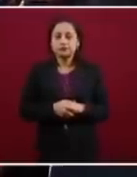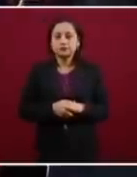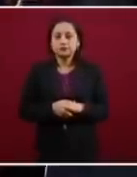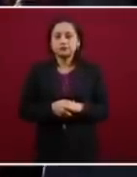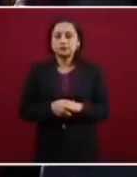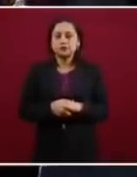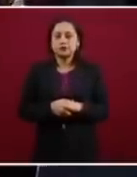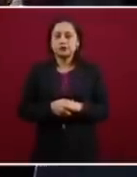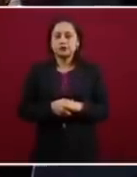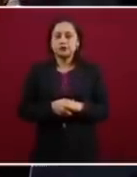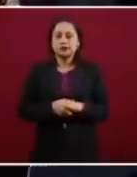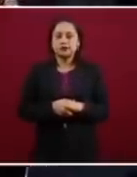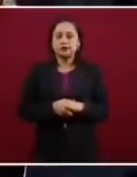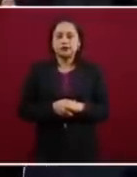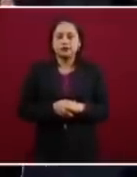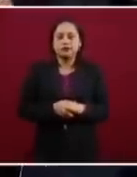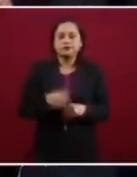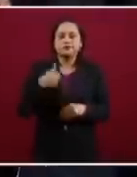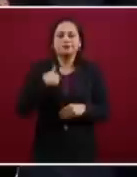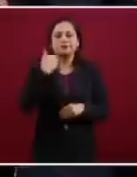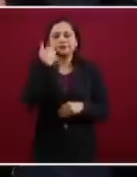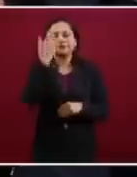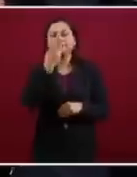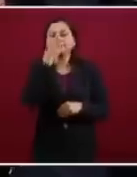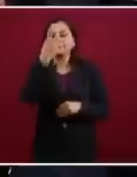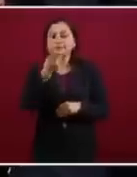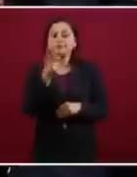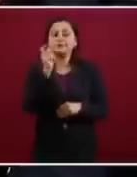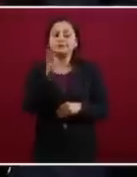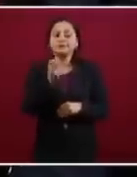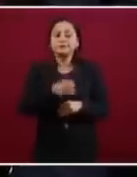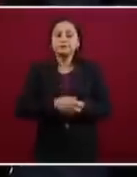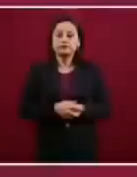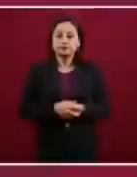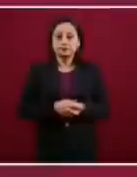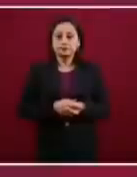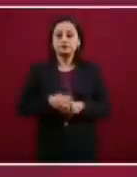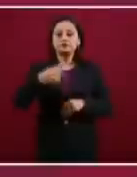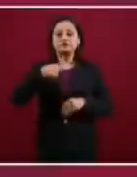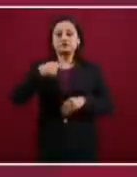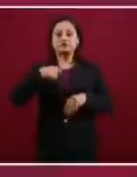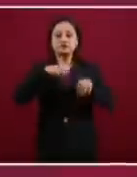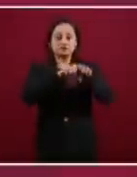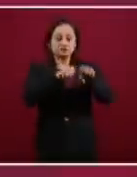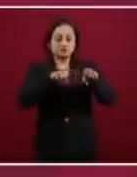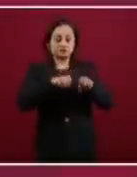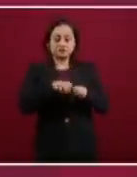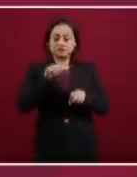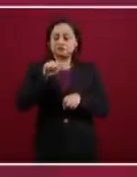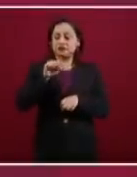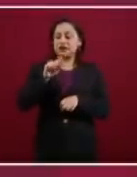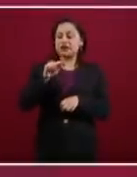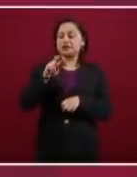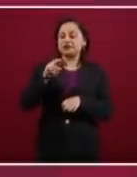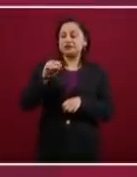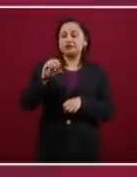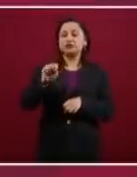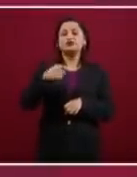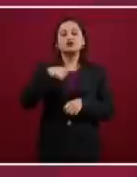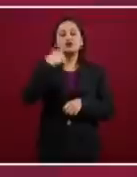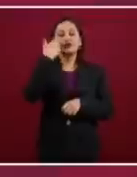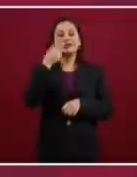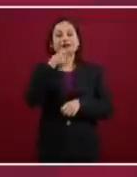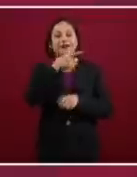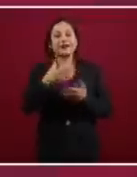me interesa decir este que yo le iba a los astros eso fue mi pronóstico desde el día